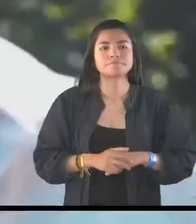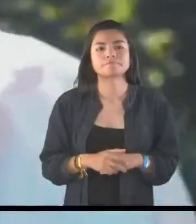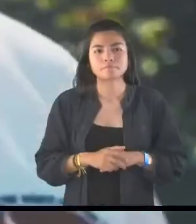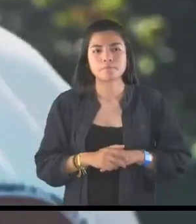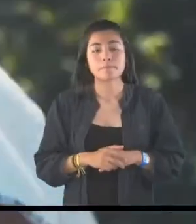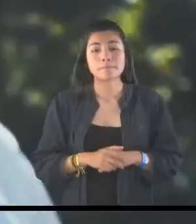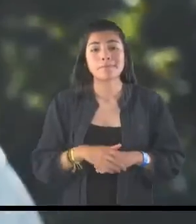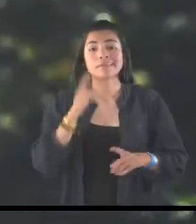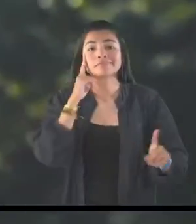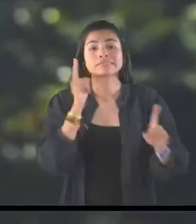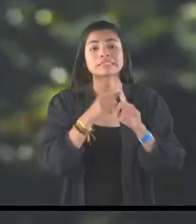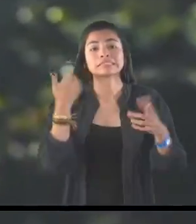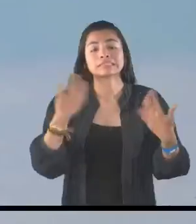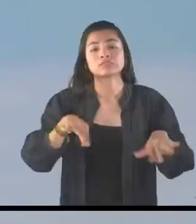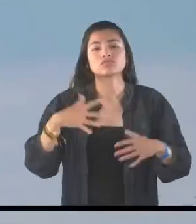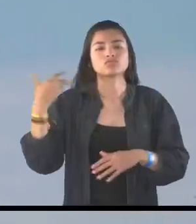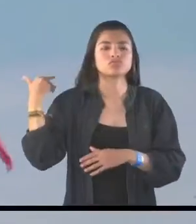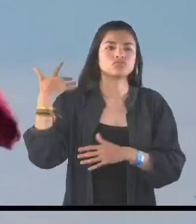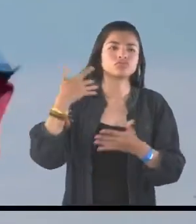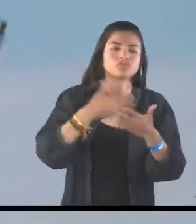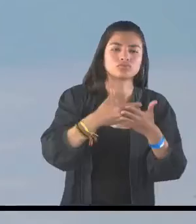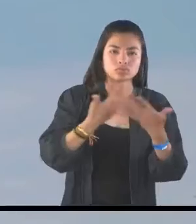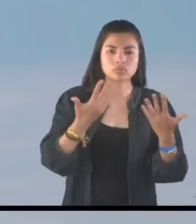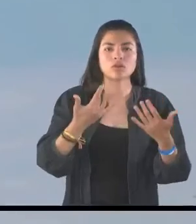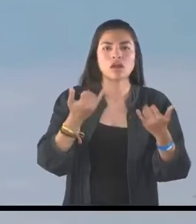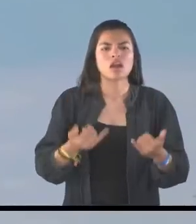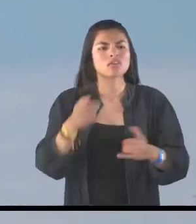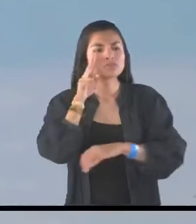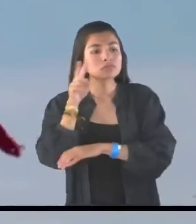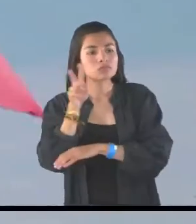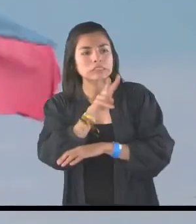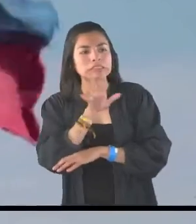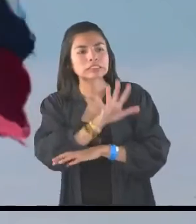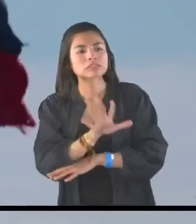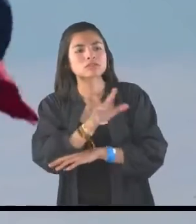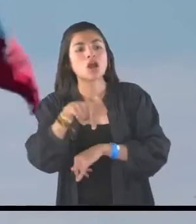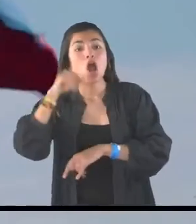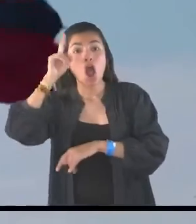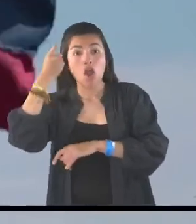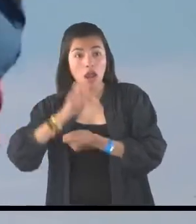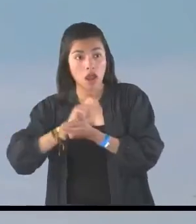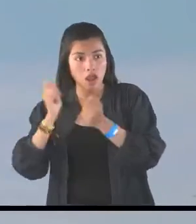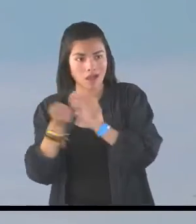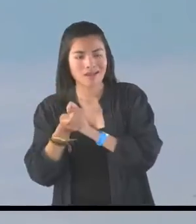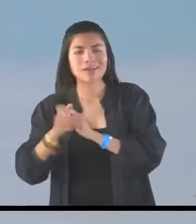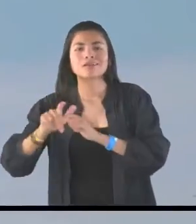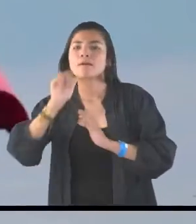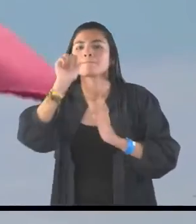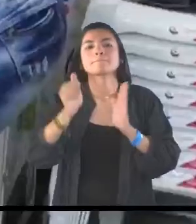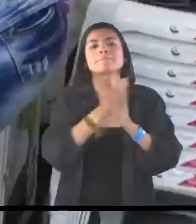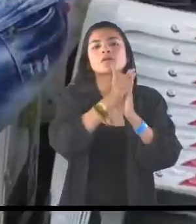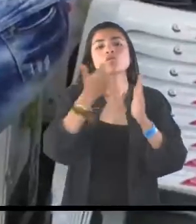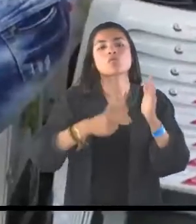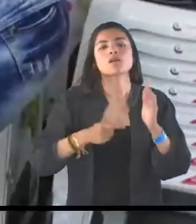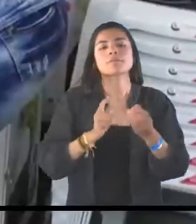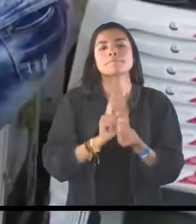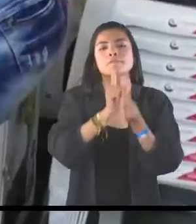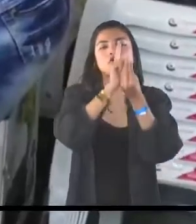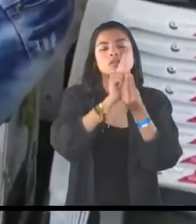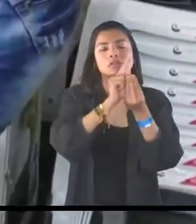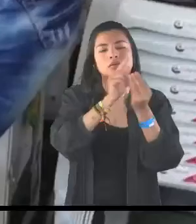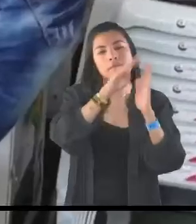se ha hecho históricamente se ha quedado corto. Ante este panorama, el Gobierno del Cambio tiene como prioridad la política pública de